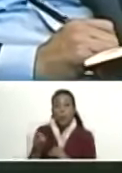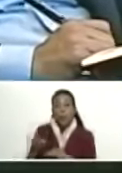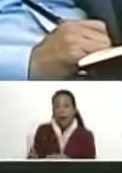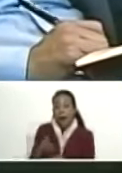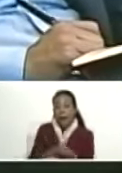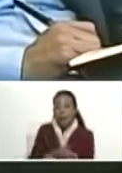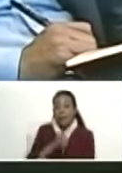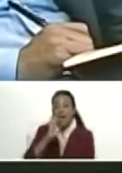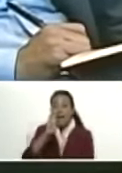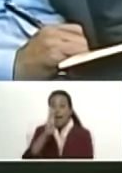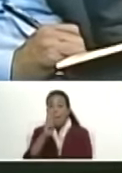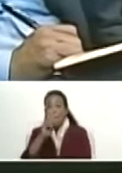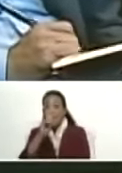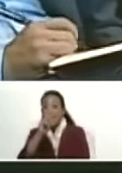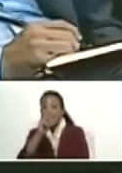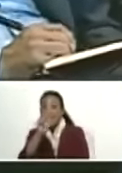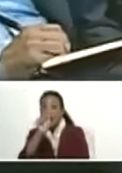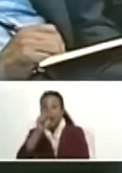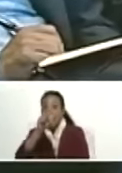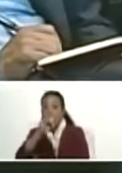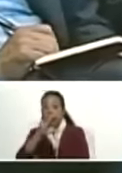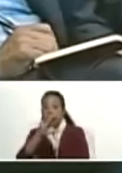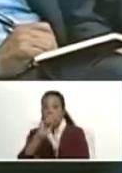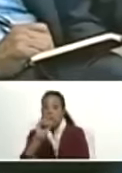británica, o para entonces británica.